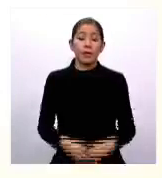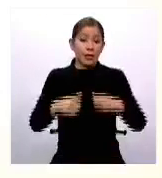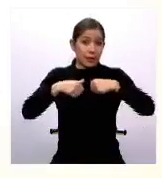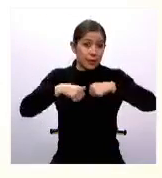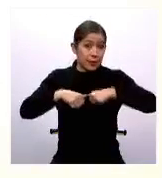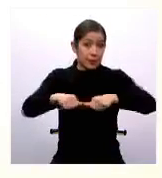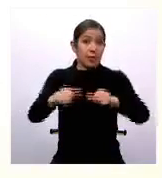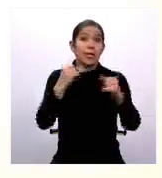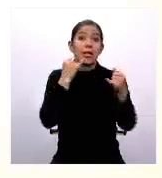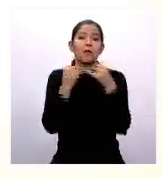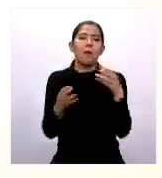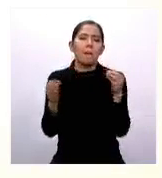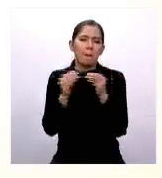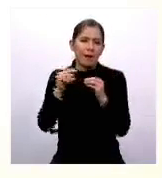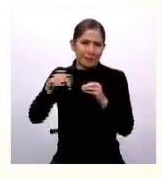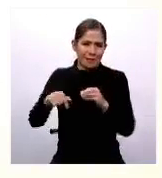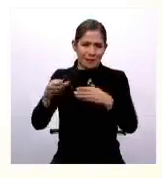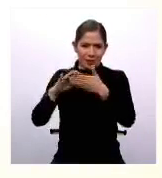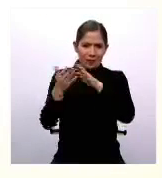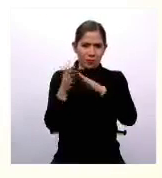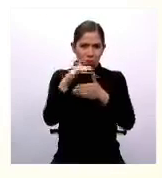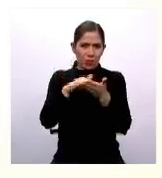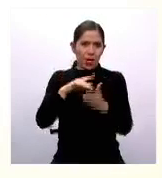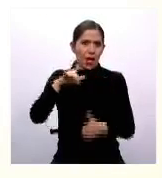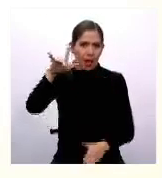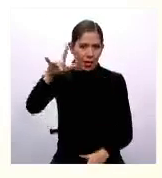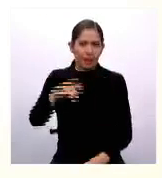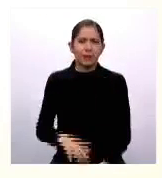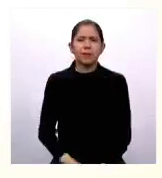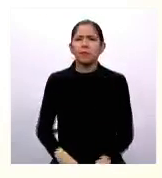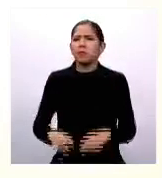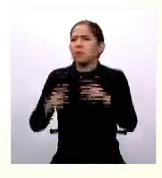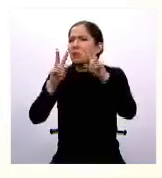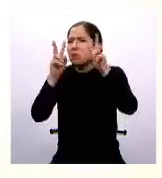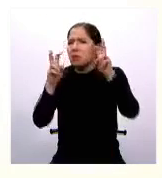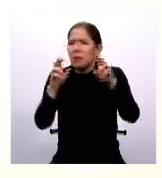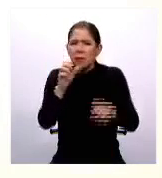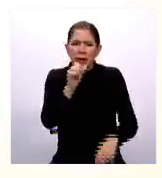Continuamos con más información desde la ciudad de El Alto. Al respecto del ítem fantasma en el municipio alteño,